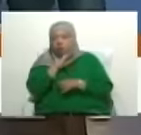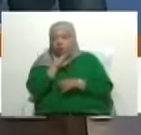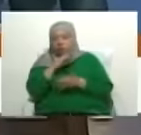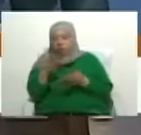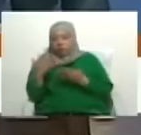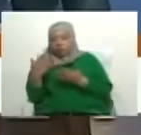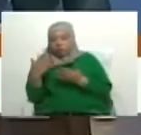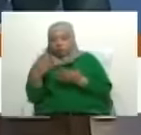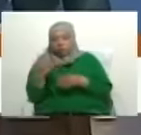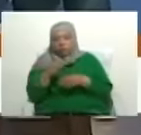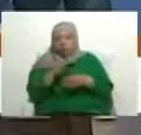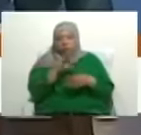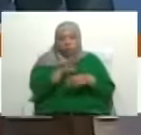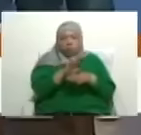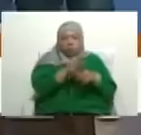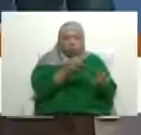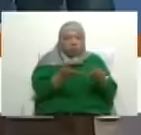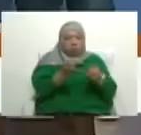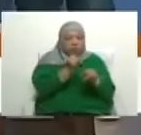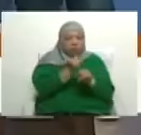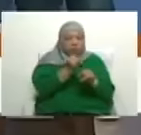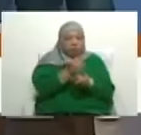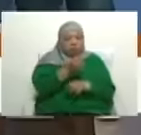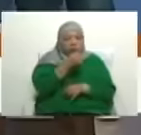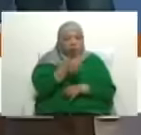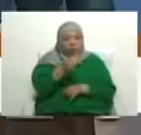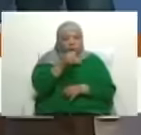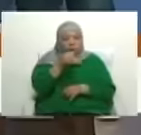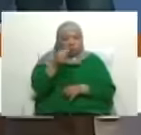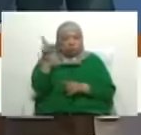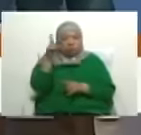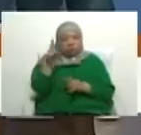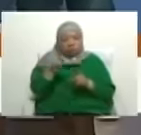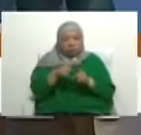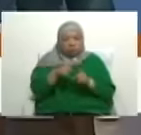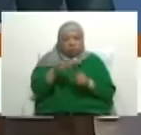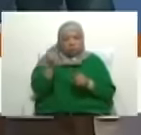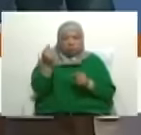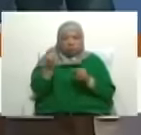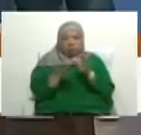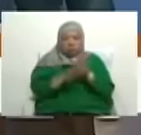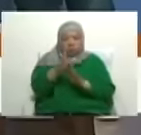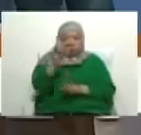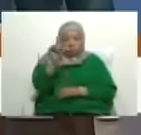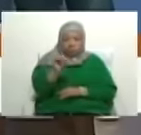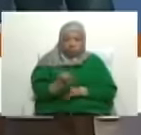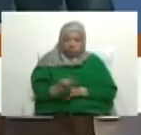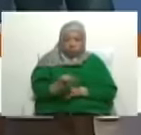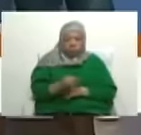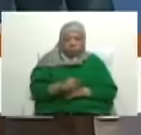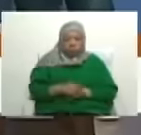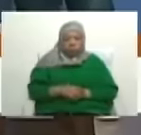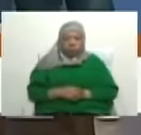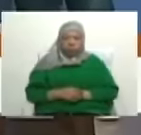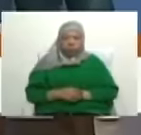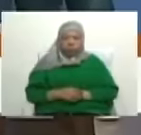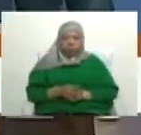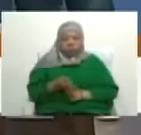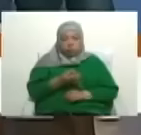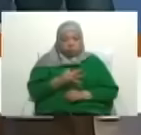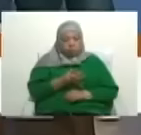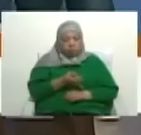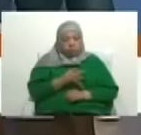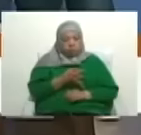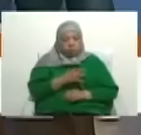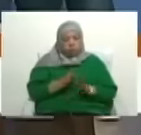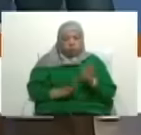menos cuidado y mantenimiento de los servicios públicos, menos recuperación económica, porque les duele y les